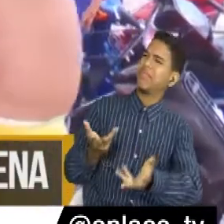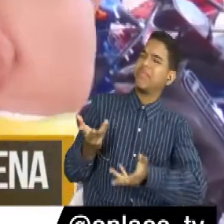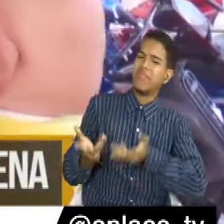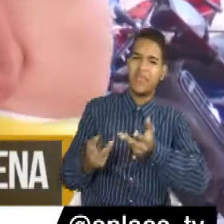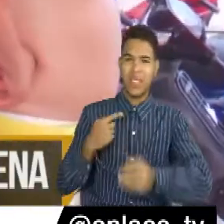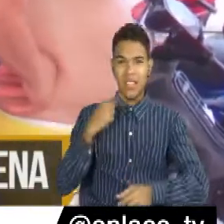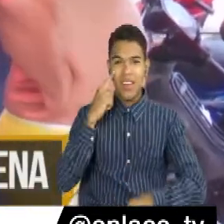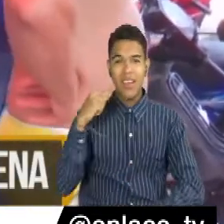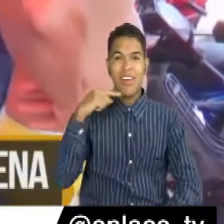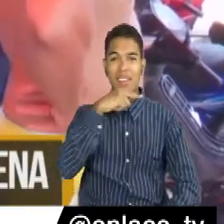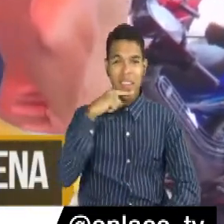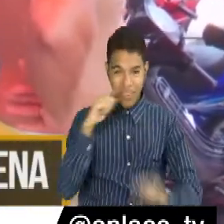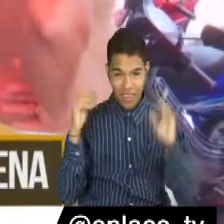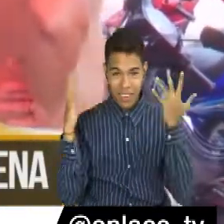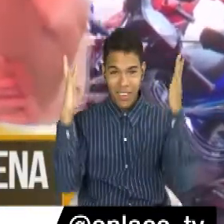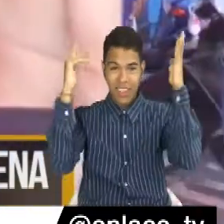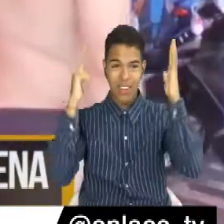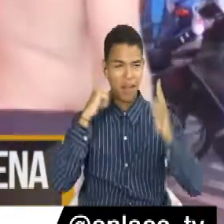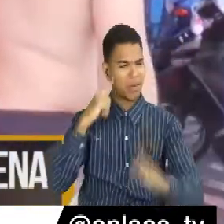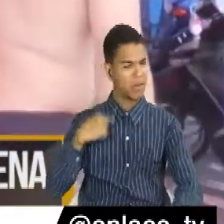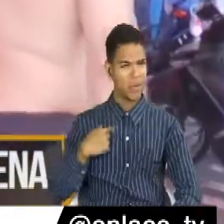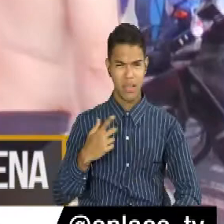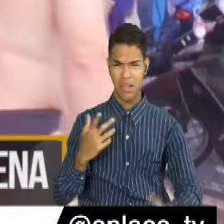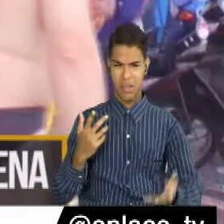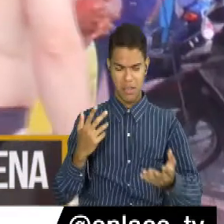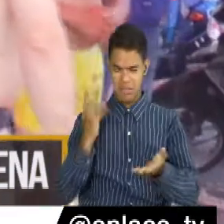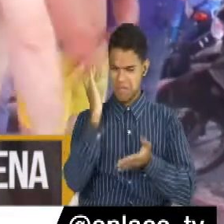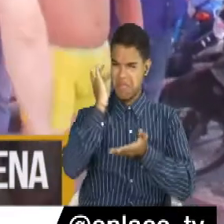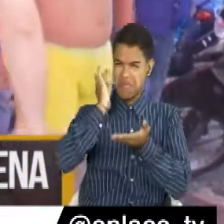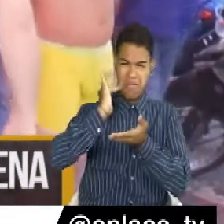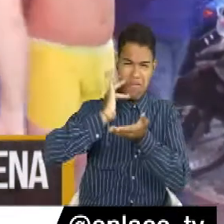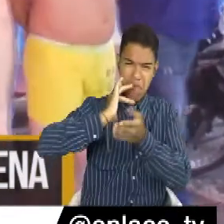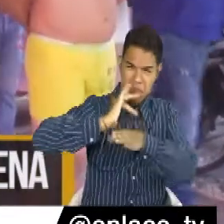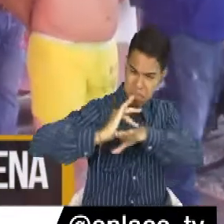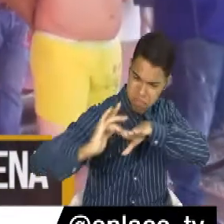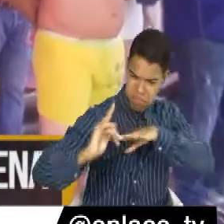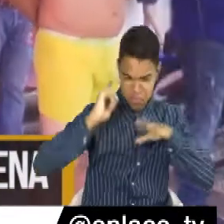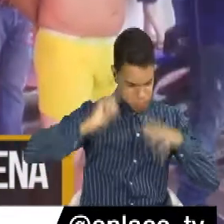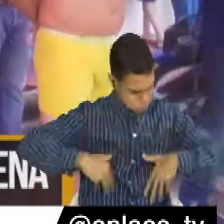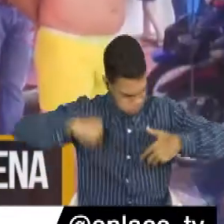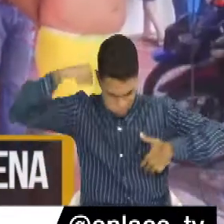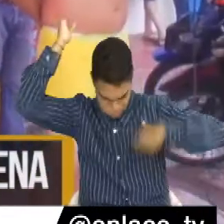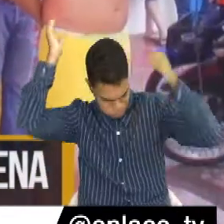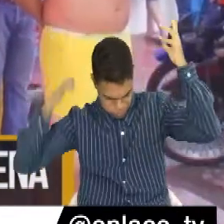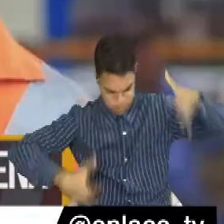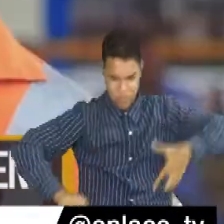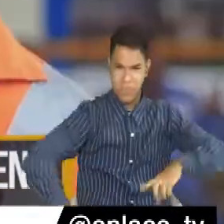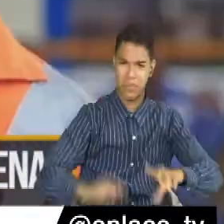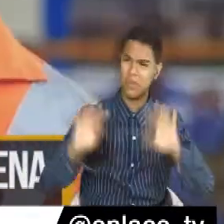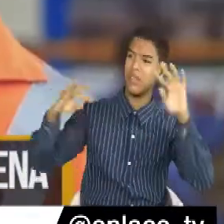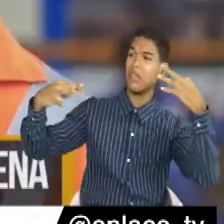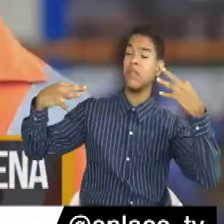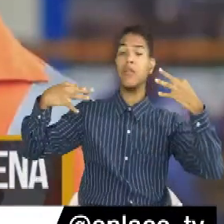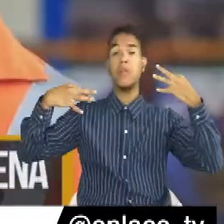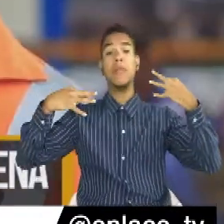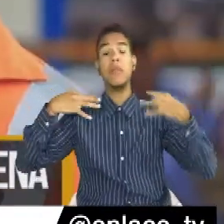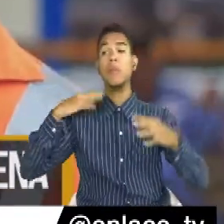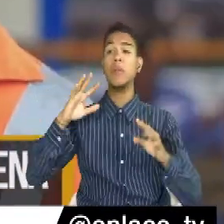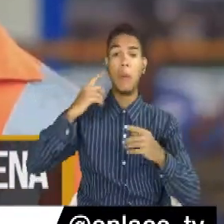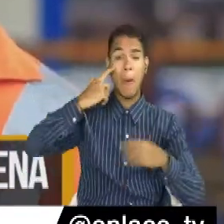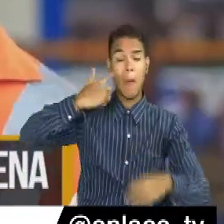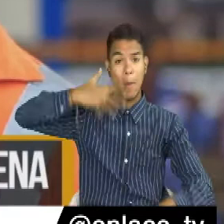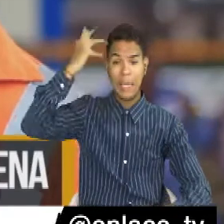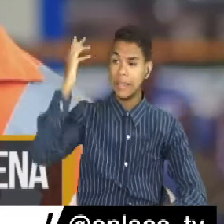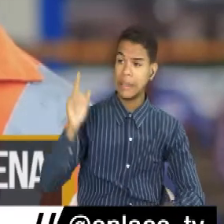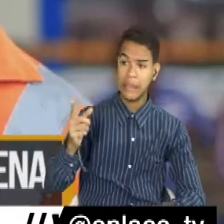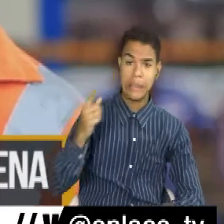trabajadores llevaron su protesta al extremo de quedarse casi desnudos para hacer más notorios sus reclamos. Este fin de semana tomamos la decisión de desnudarnos,